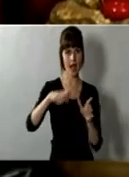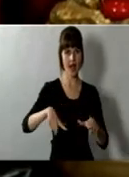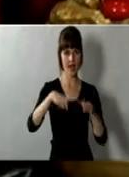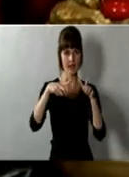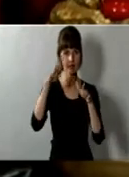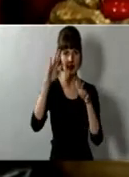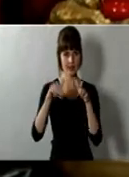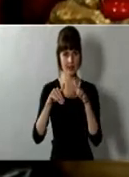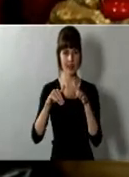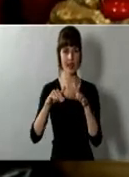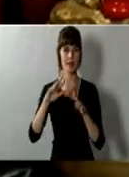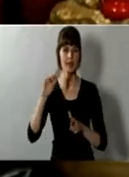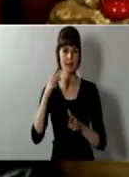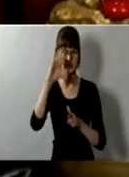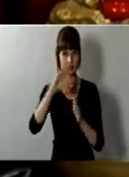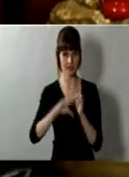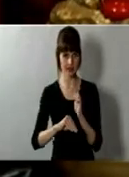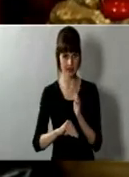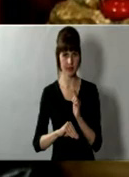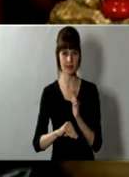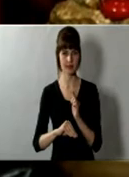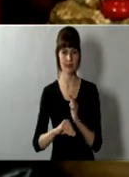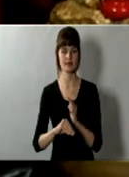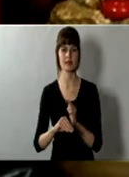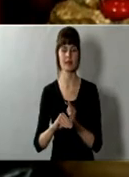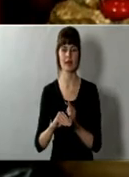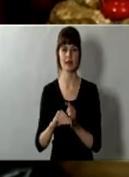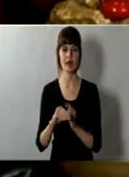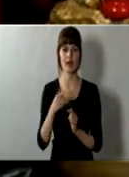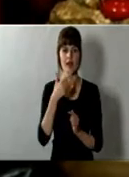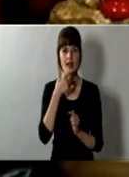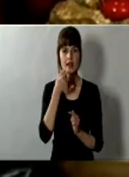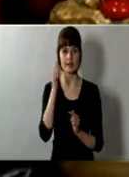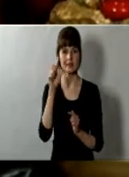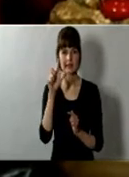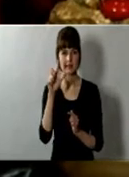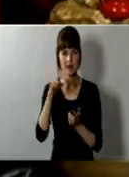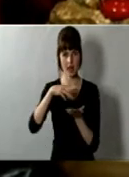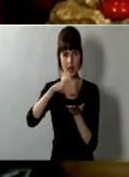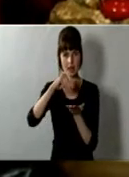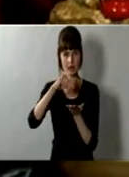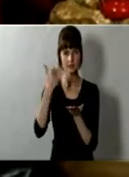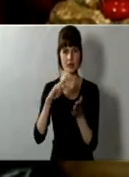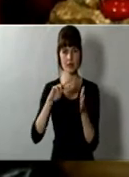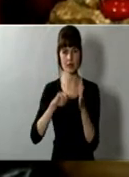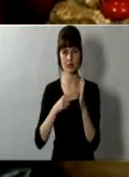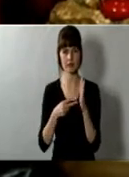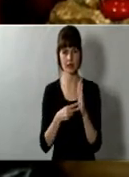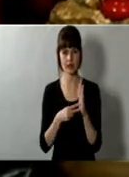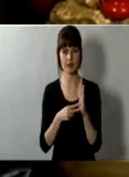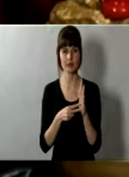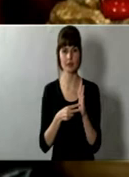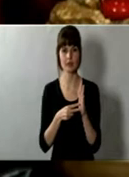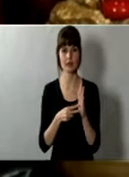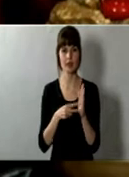muladar Justamente Así como tiene Un significado La sal física En nosotros